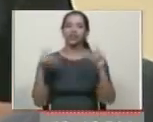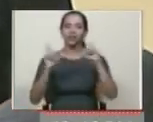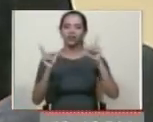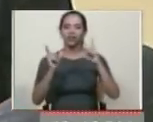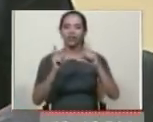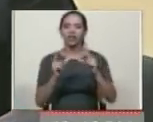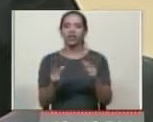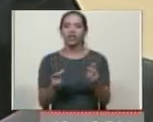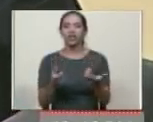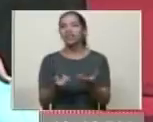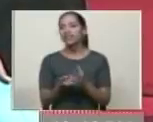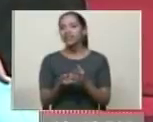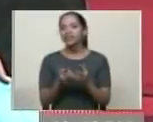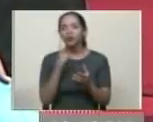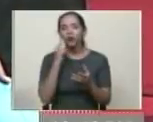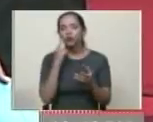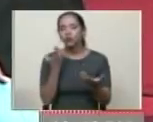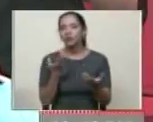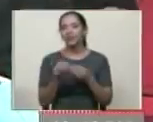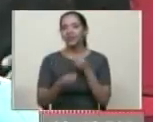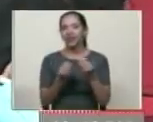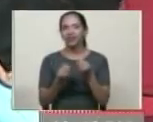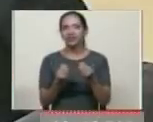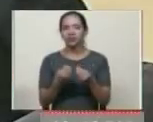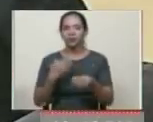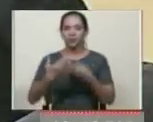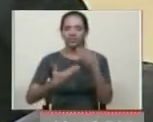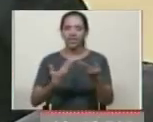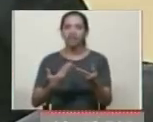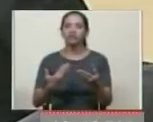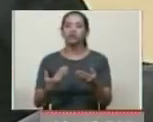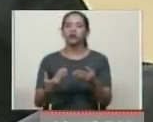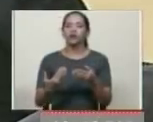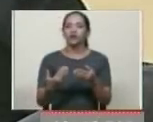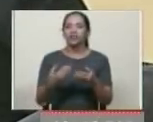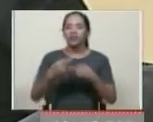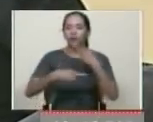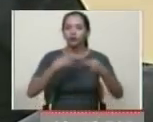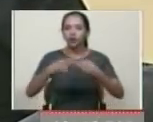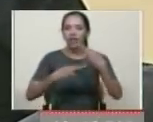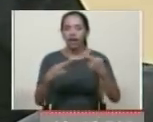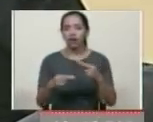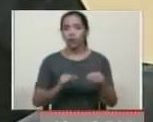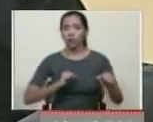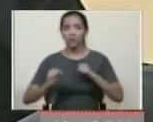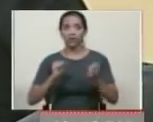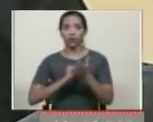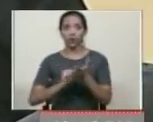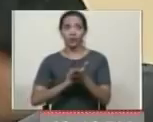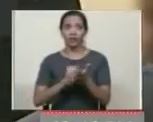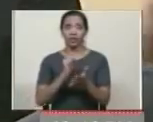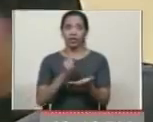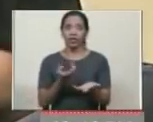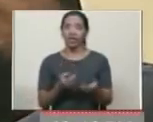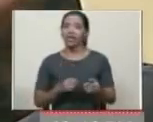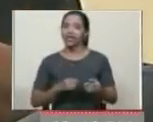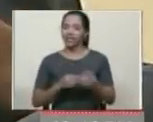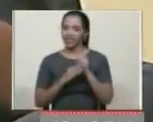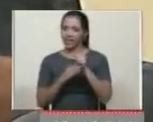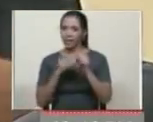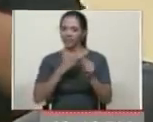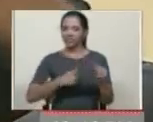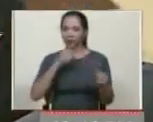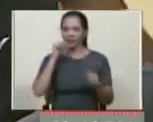hacia el proceso revolucionario, hacia ese movimiento de los invisibles del que habla el presidente Nicolás Maduro? ¿Cómo combatir eso?